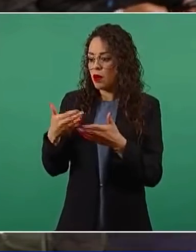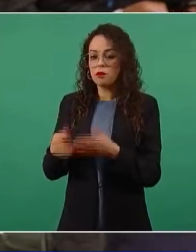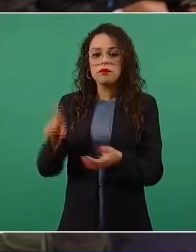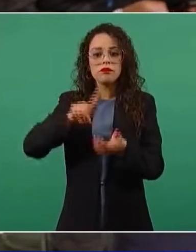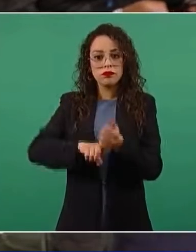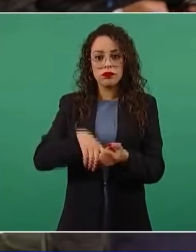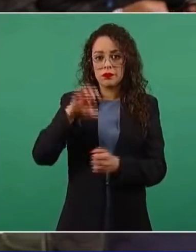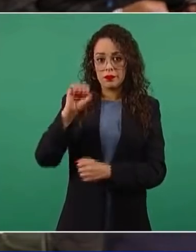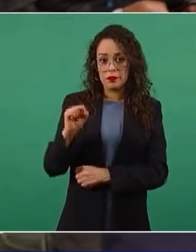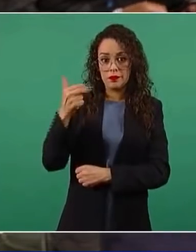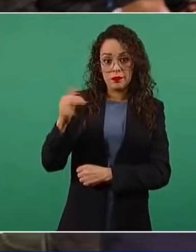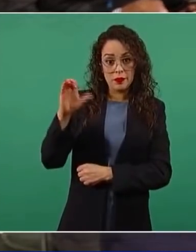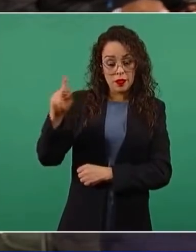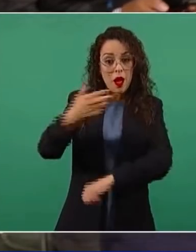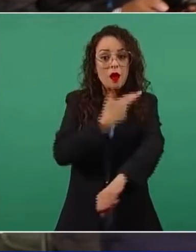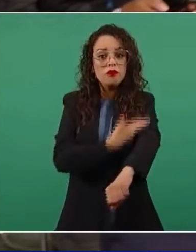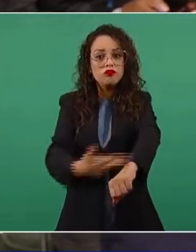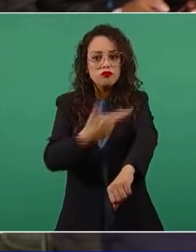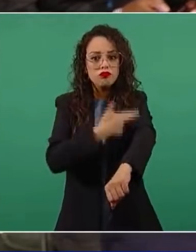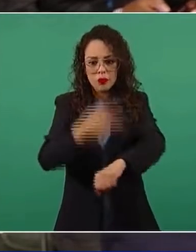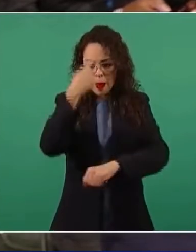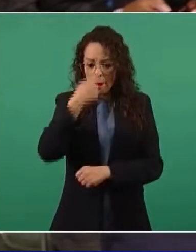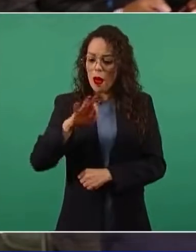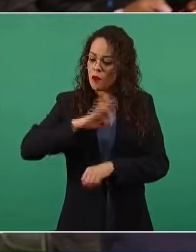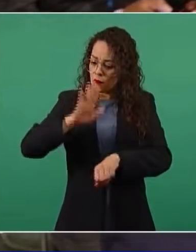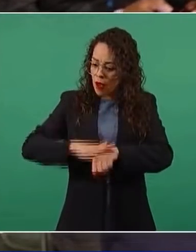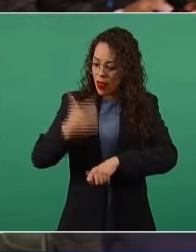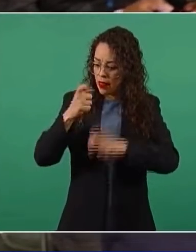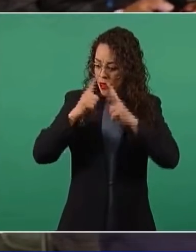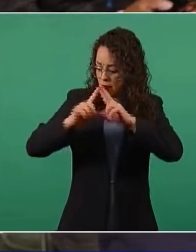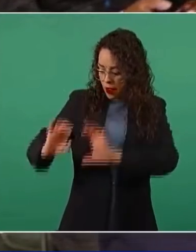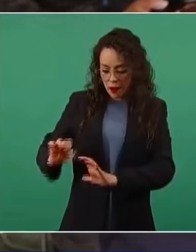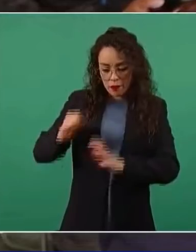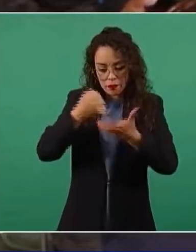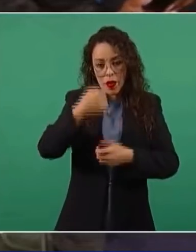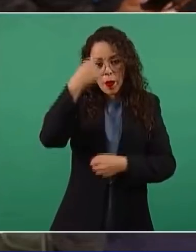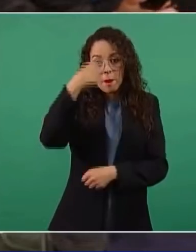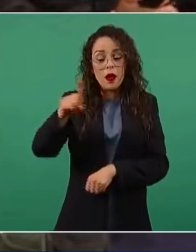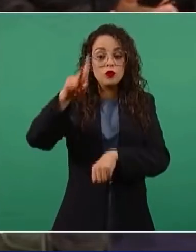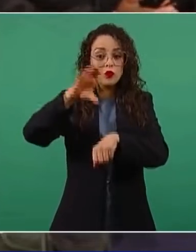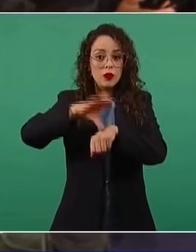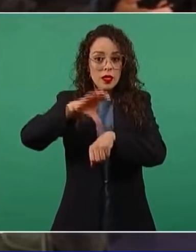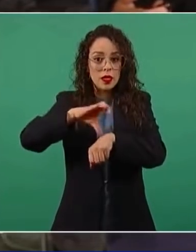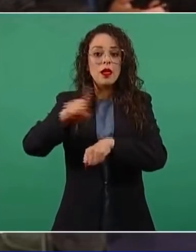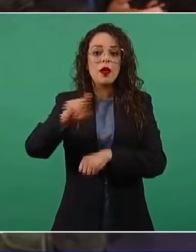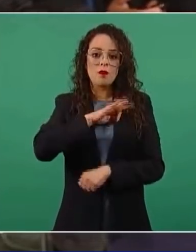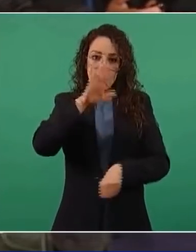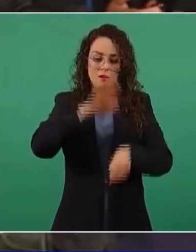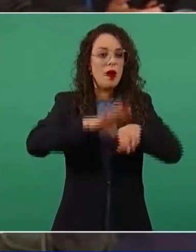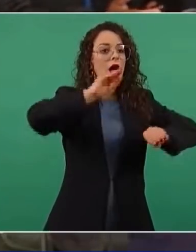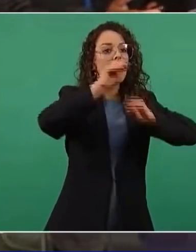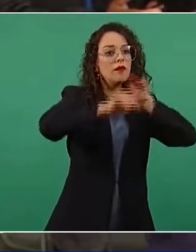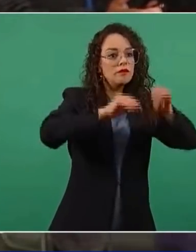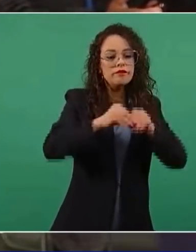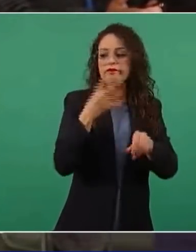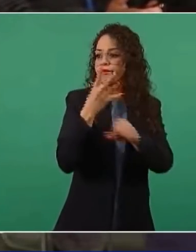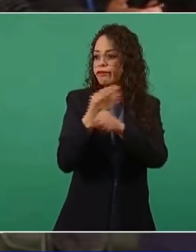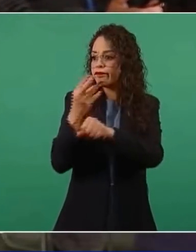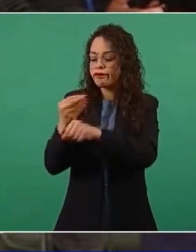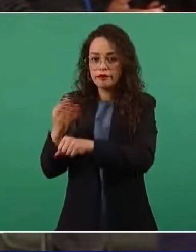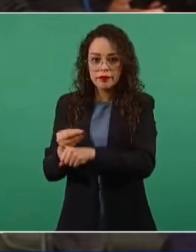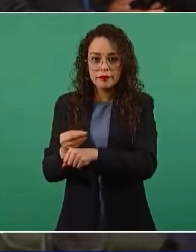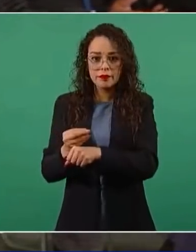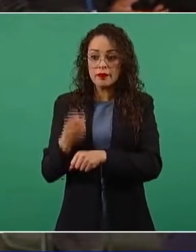Secretaría de Hacienda para recibir más recursos, equipar mejor las clínicas de la Secretaría de Comunicaciones y encargarse la